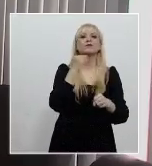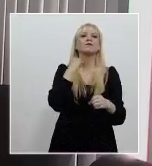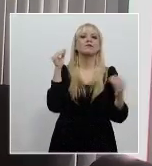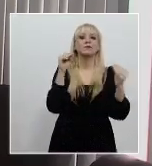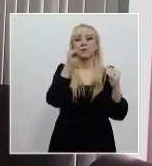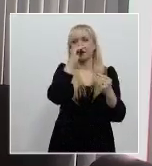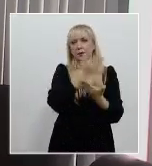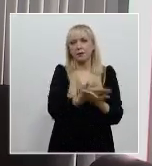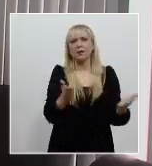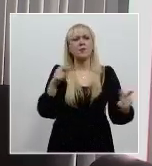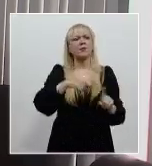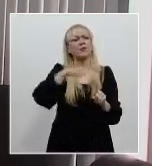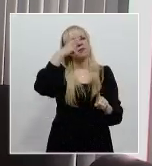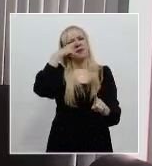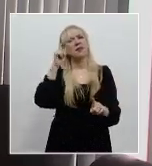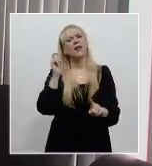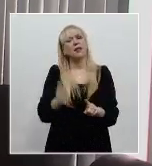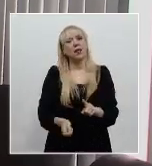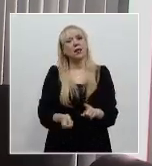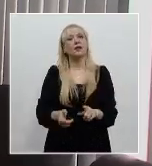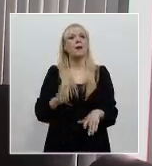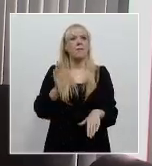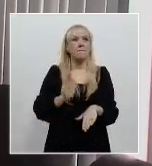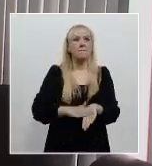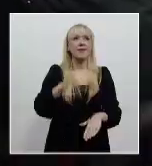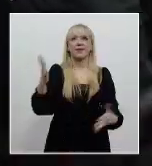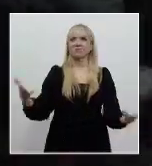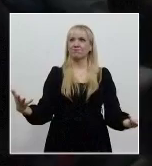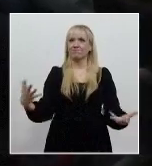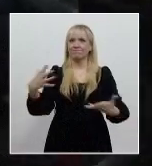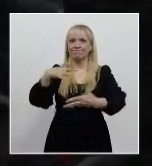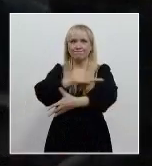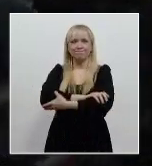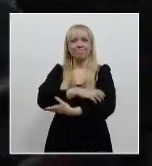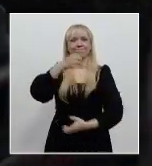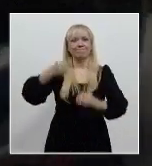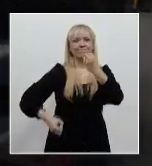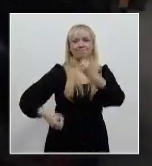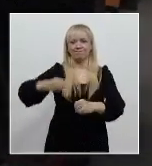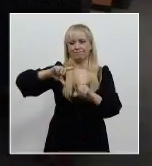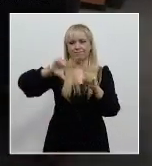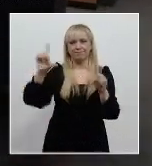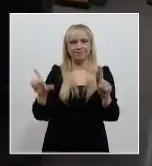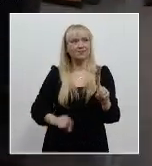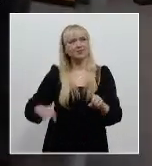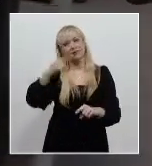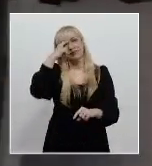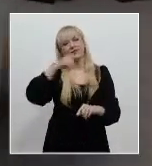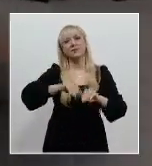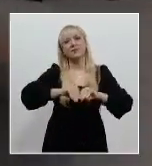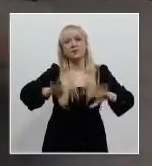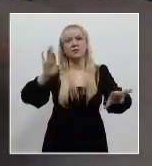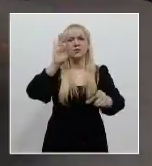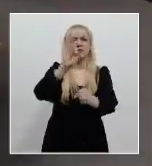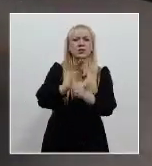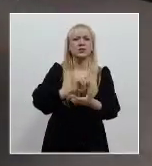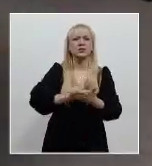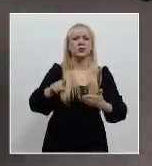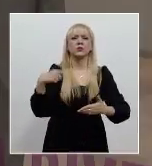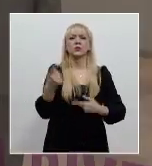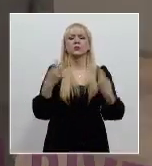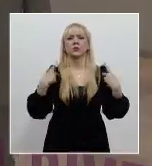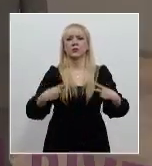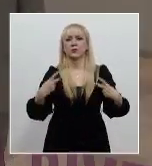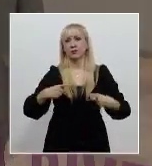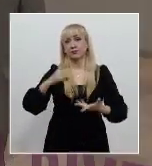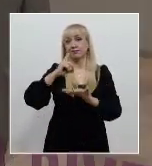objetivo del encuentro es fortalecer las capacidades institucionales del Poder Judicial de la Federación para promover y defender los derechos de las personas